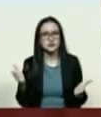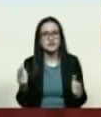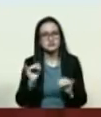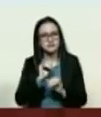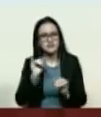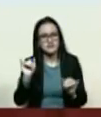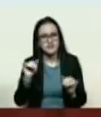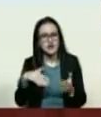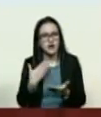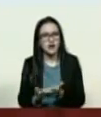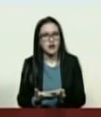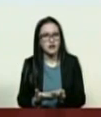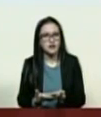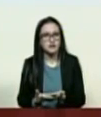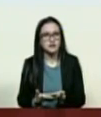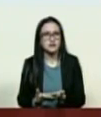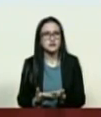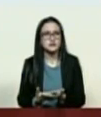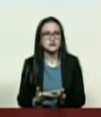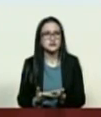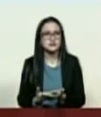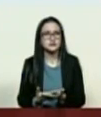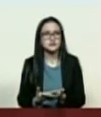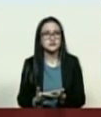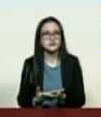final, por así decirlo? En segunda